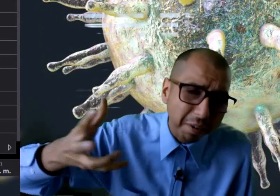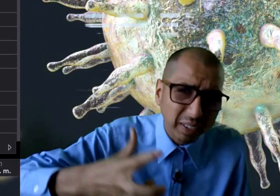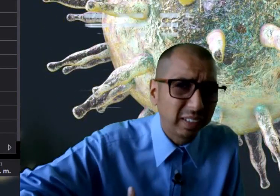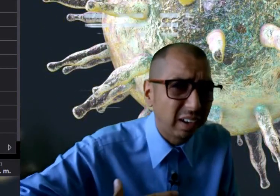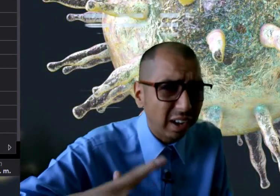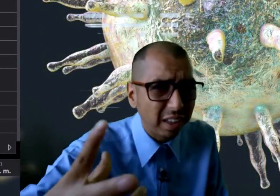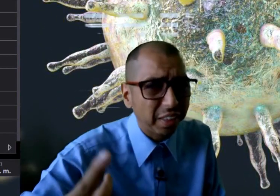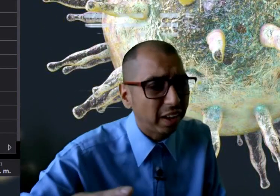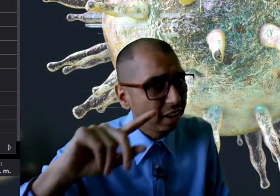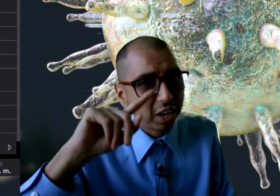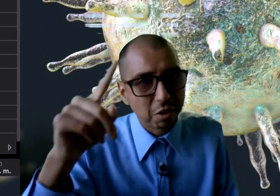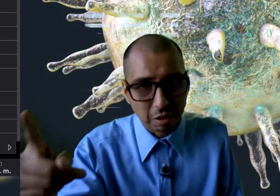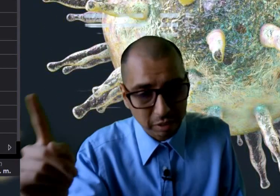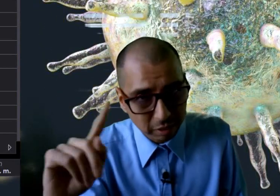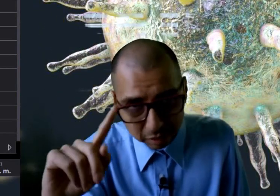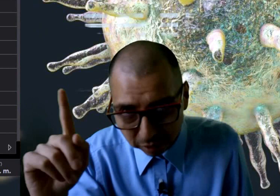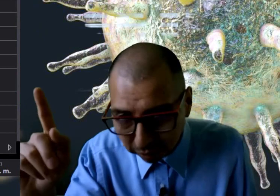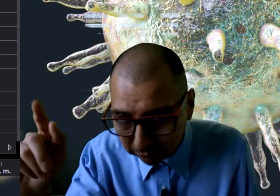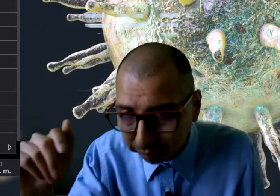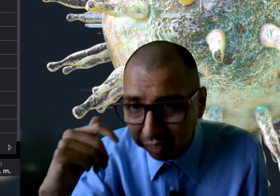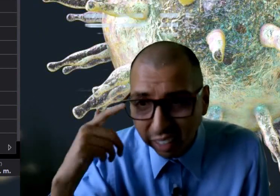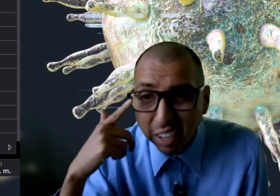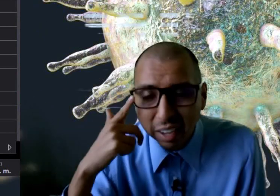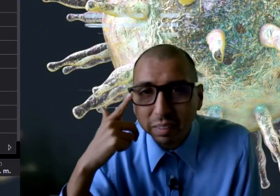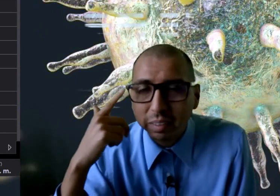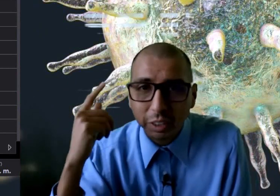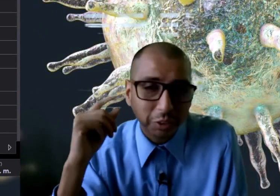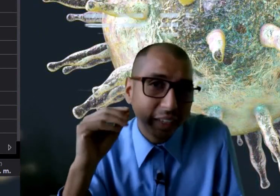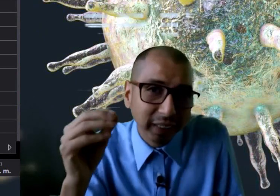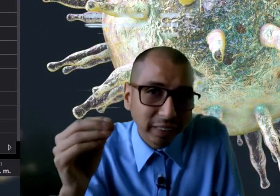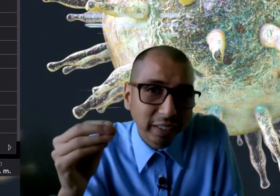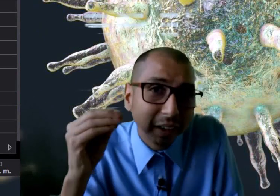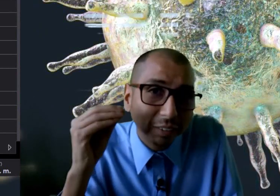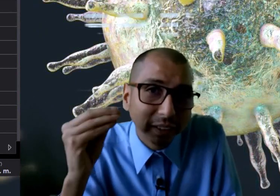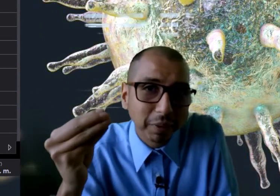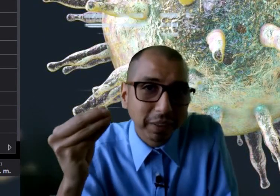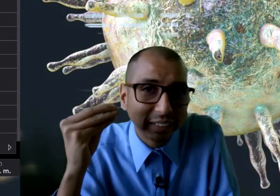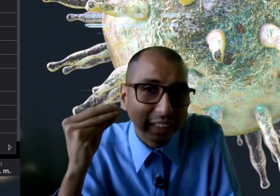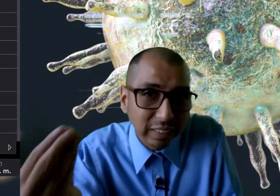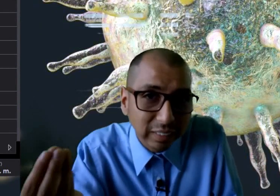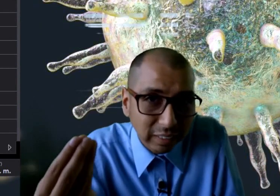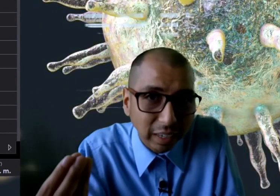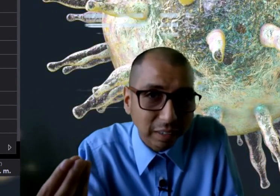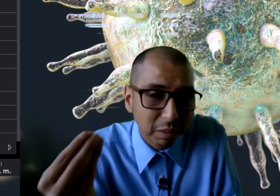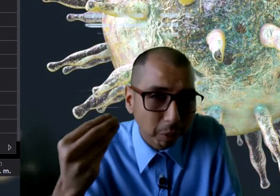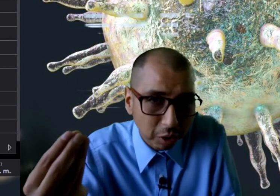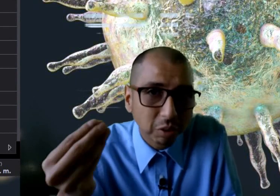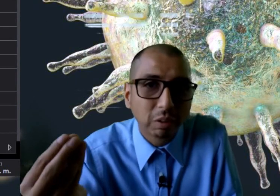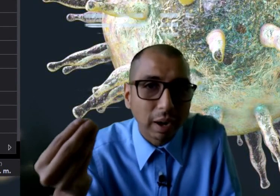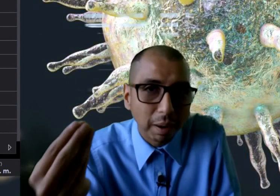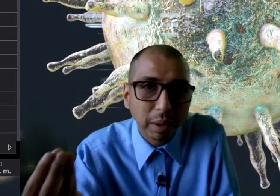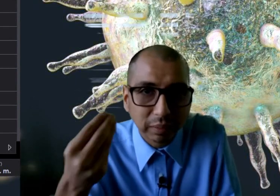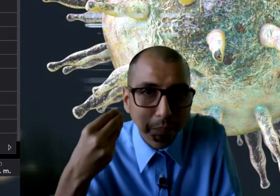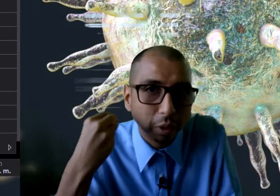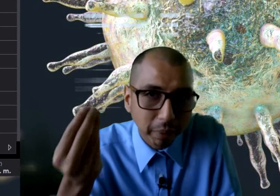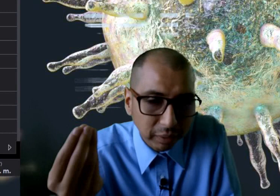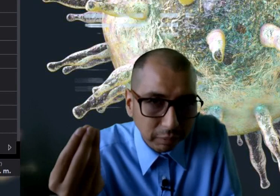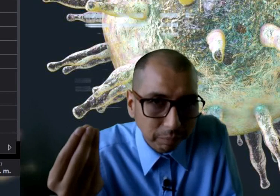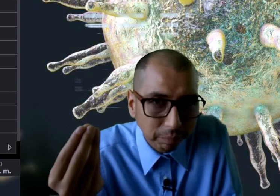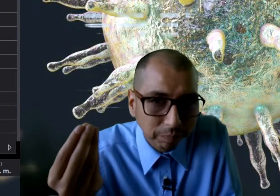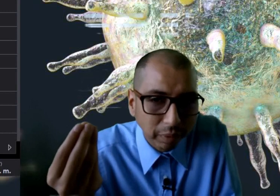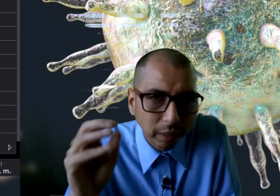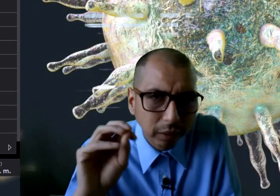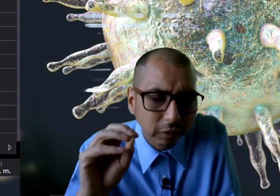gobierno no hace nada no no no no eso es gente que no sabe de estadística y por eso hablas por